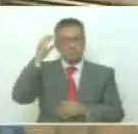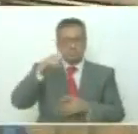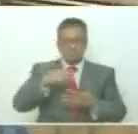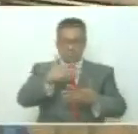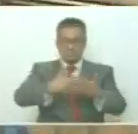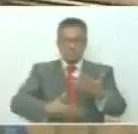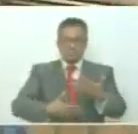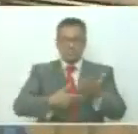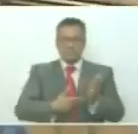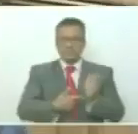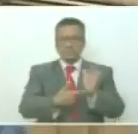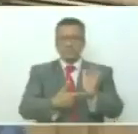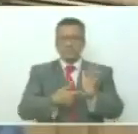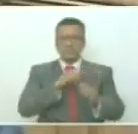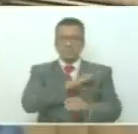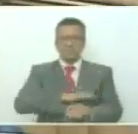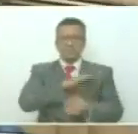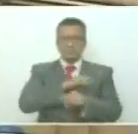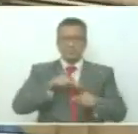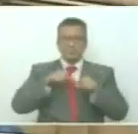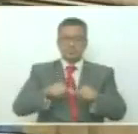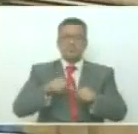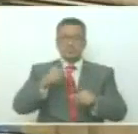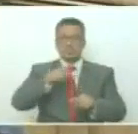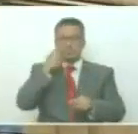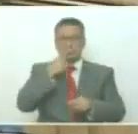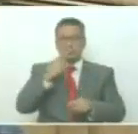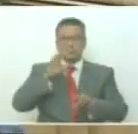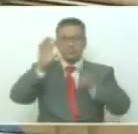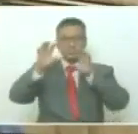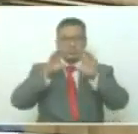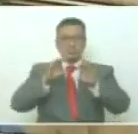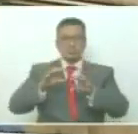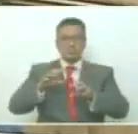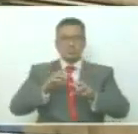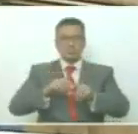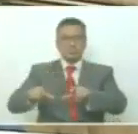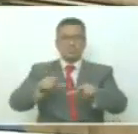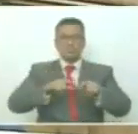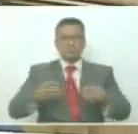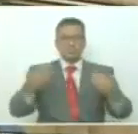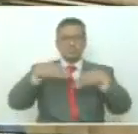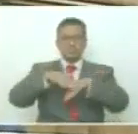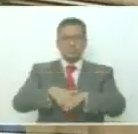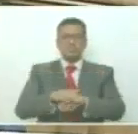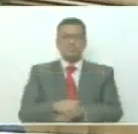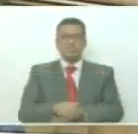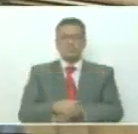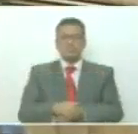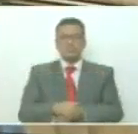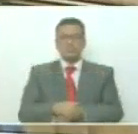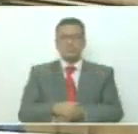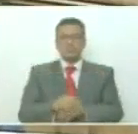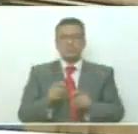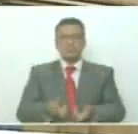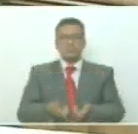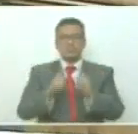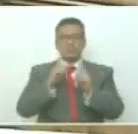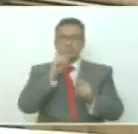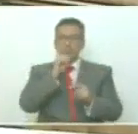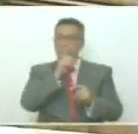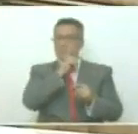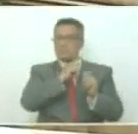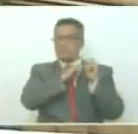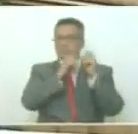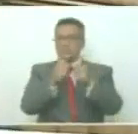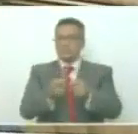informe presentado por la Comisión Permanente de Política Exterior, Soberanía e Integración, mediante el cual autoriza el nombramiento